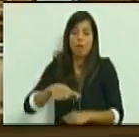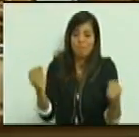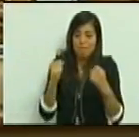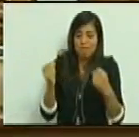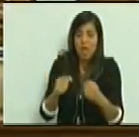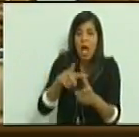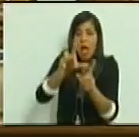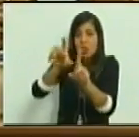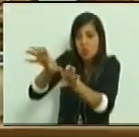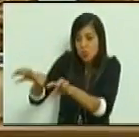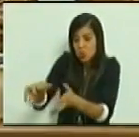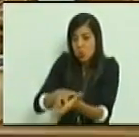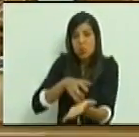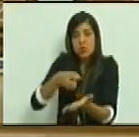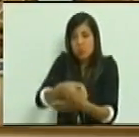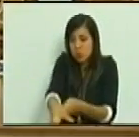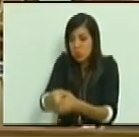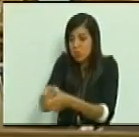papa sea una realidad.